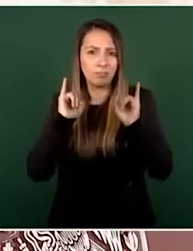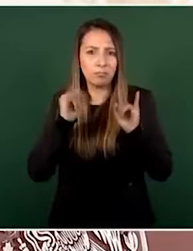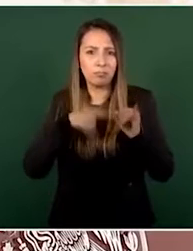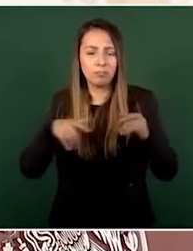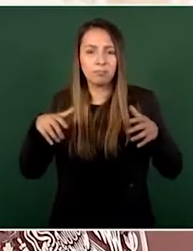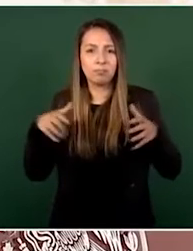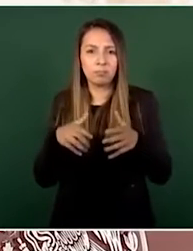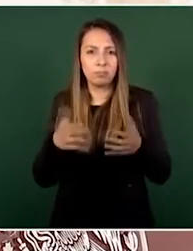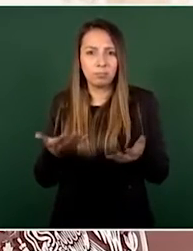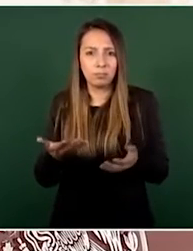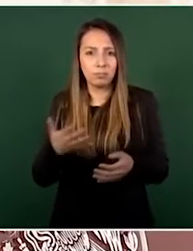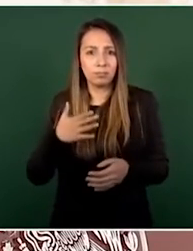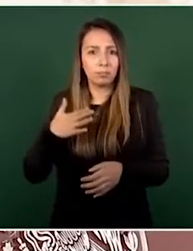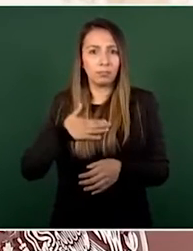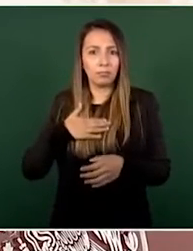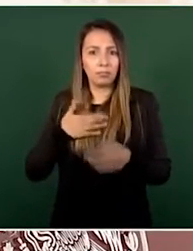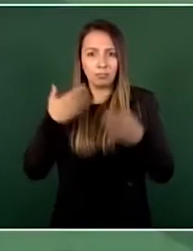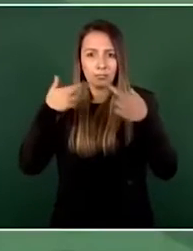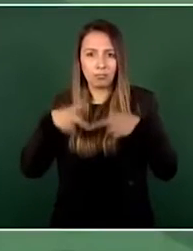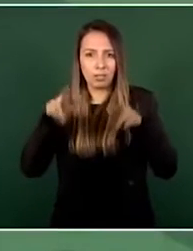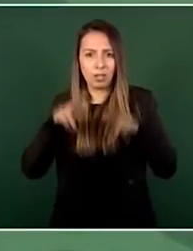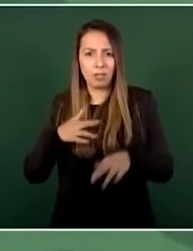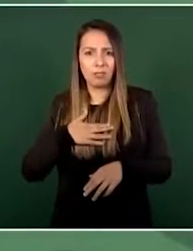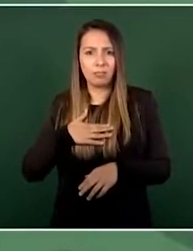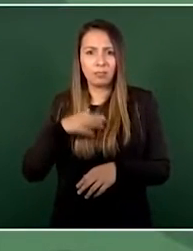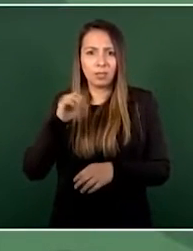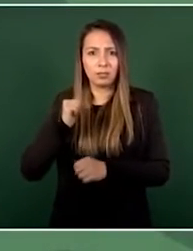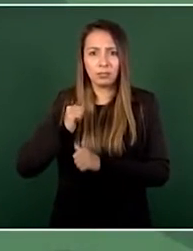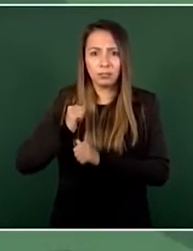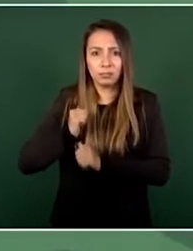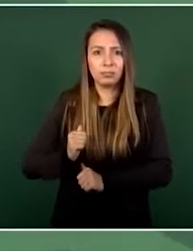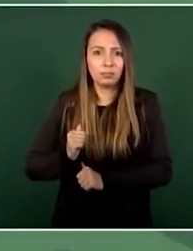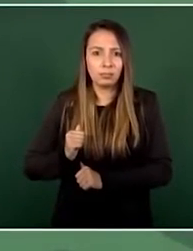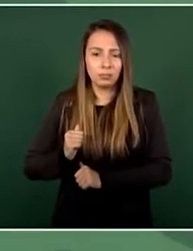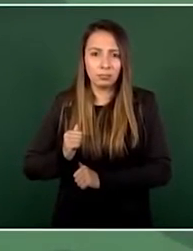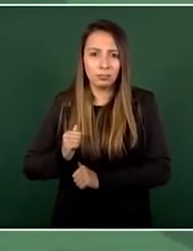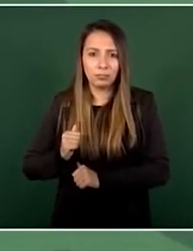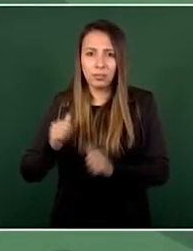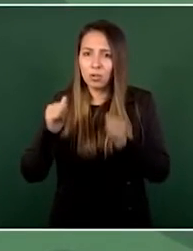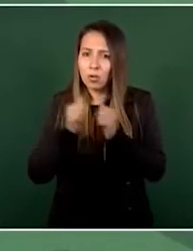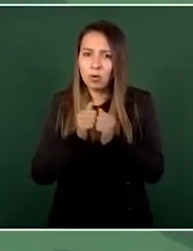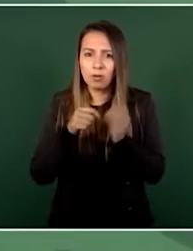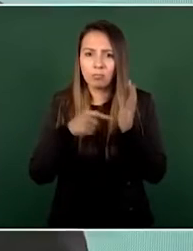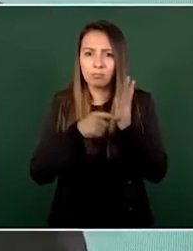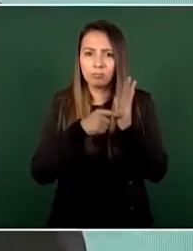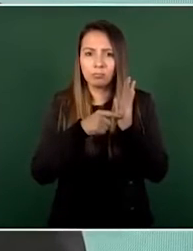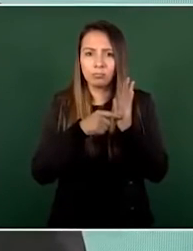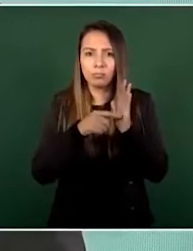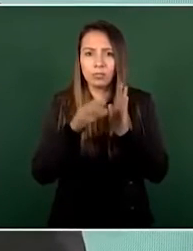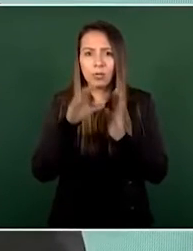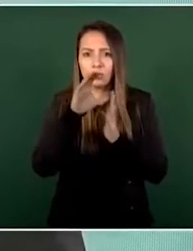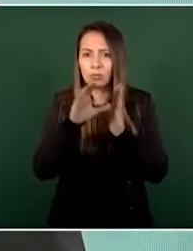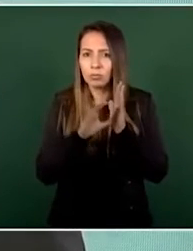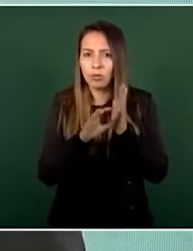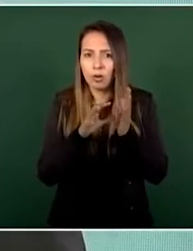Y además yo represento una autoridad legal y legítimamente constituida.